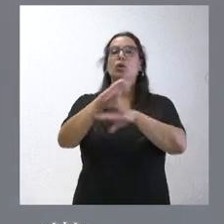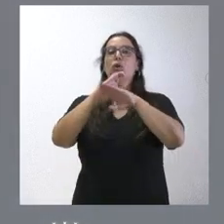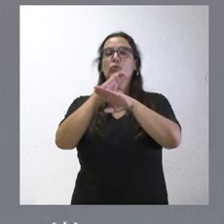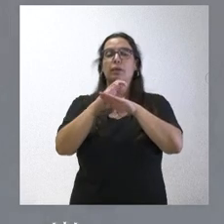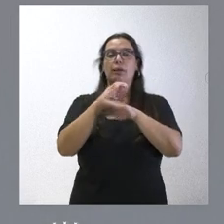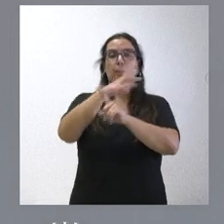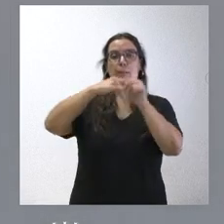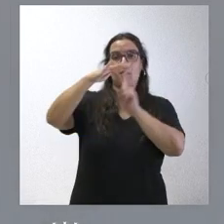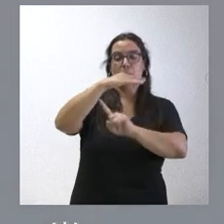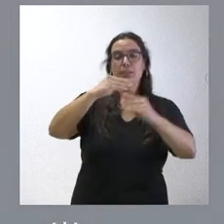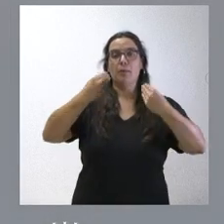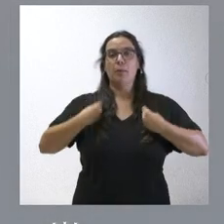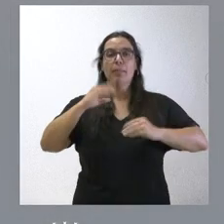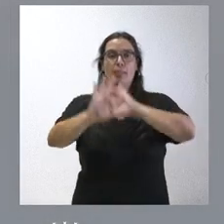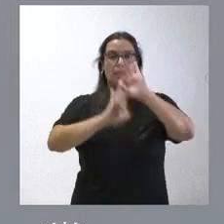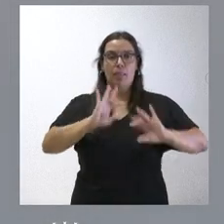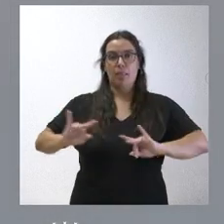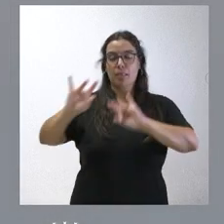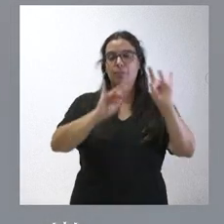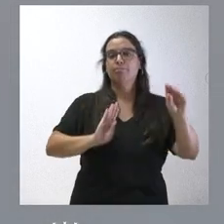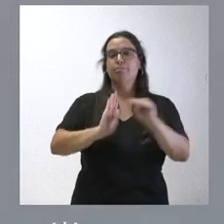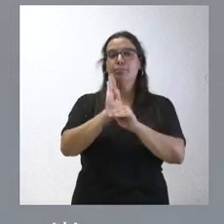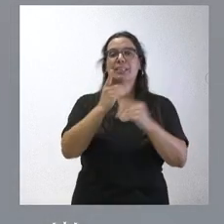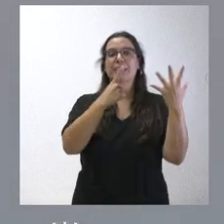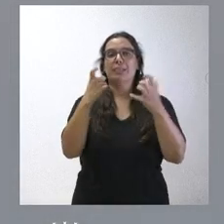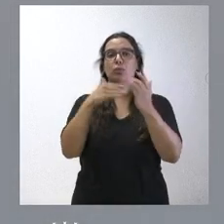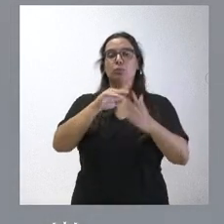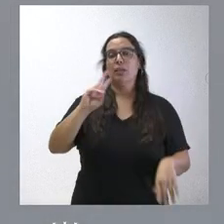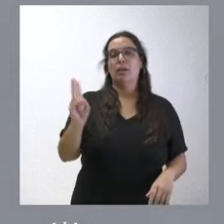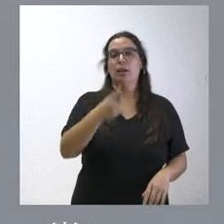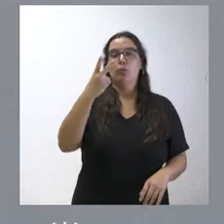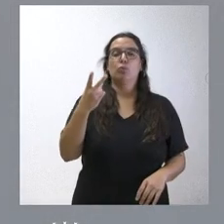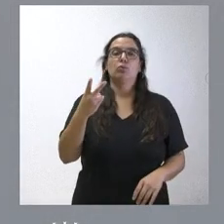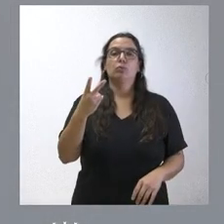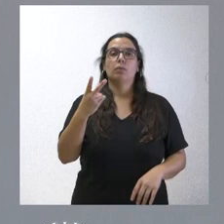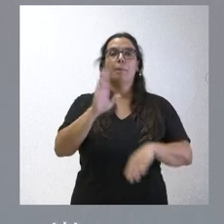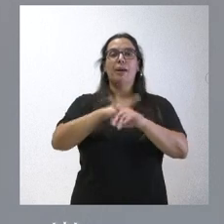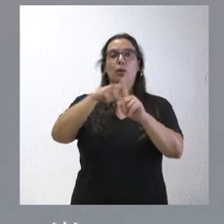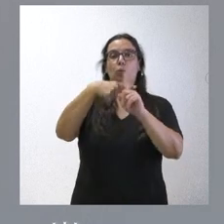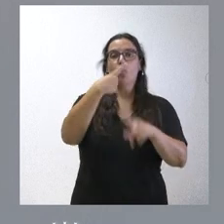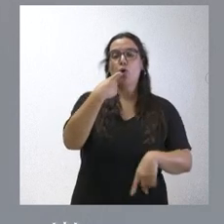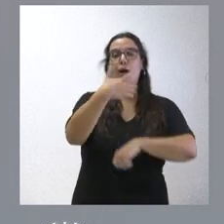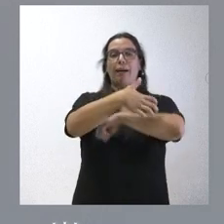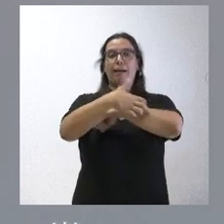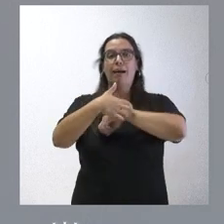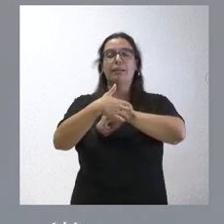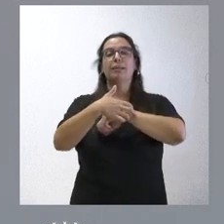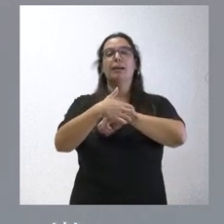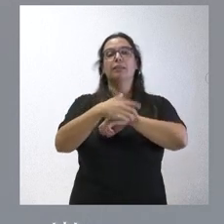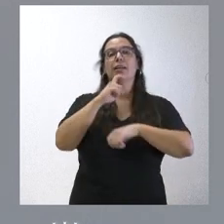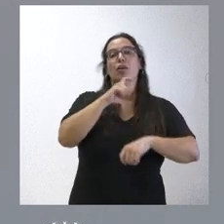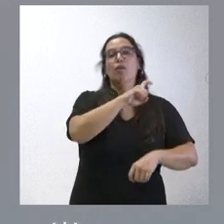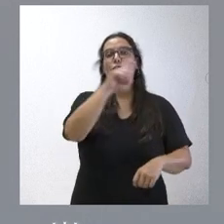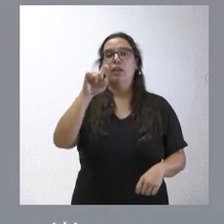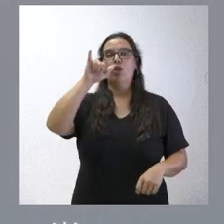consejería de medio ambiente vivienda y organización del territorio se otorgan 600.000 euros a Cruz Roja cáritas y la fundación